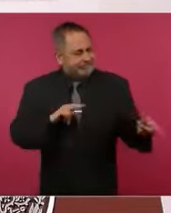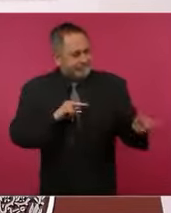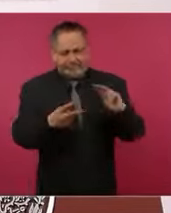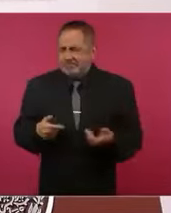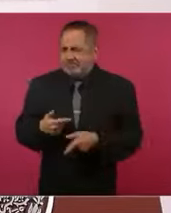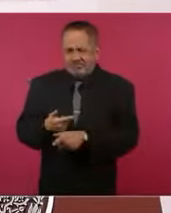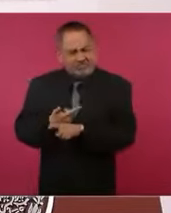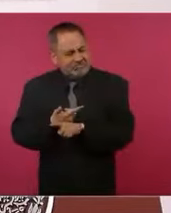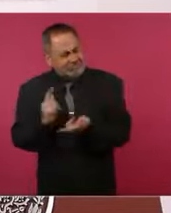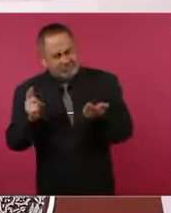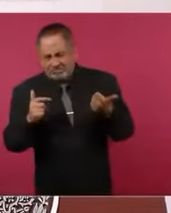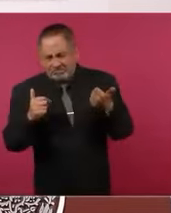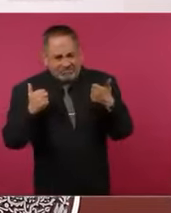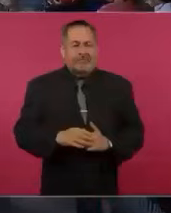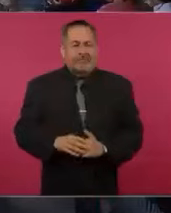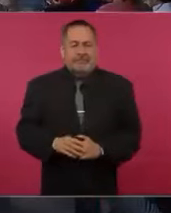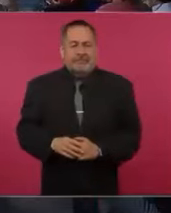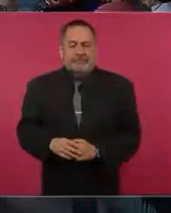que